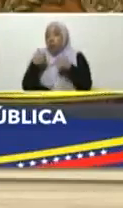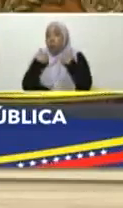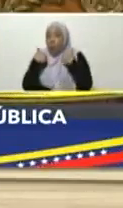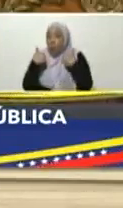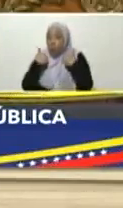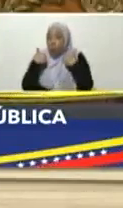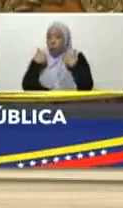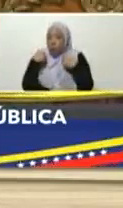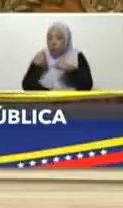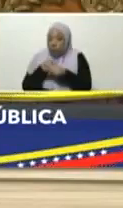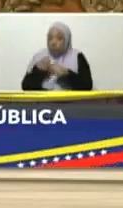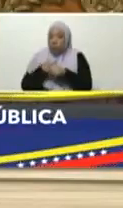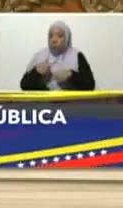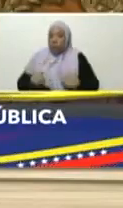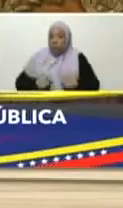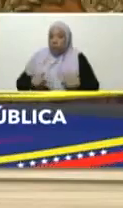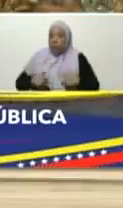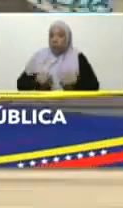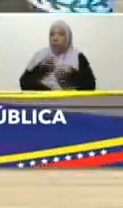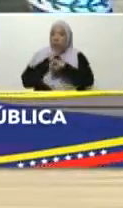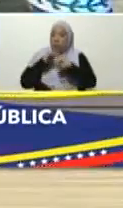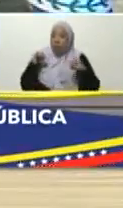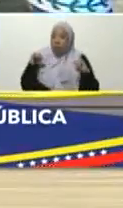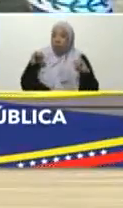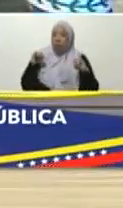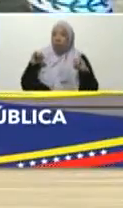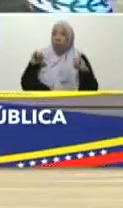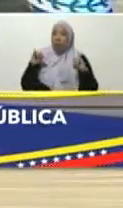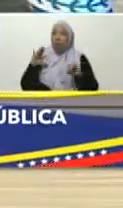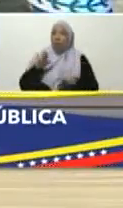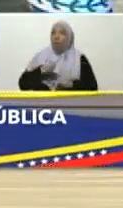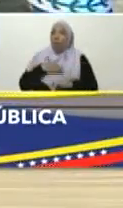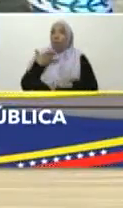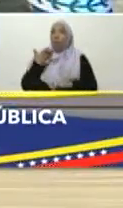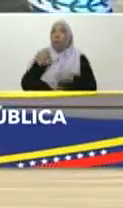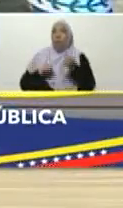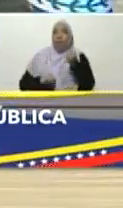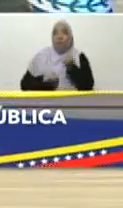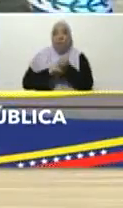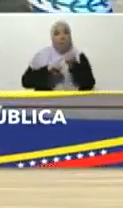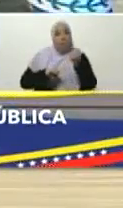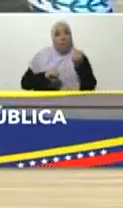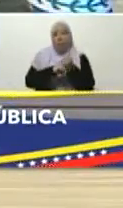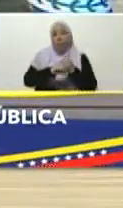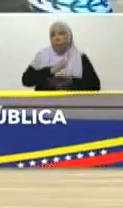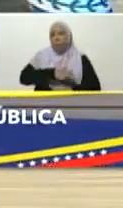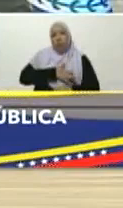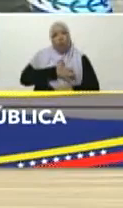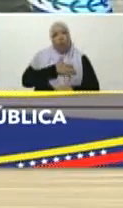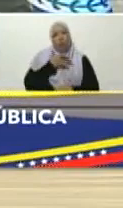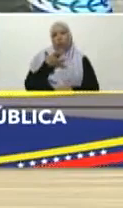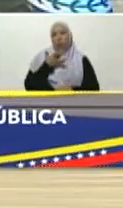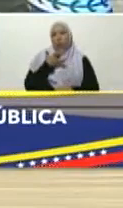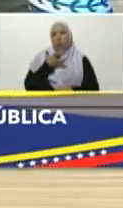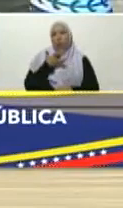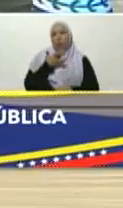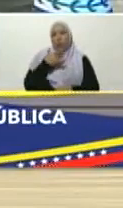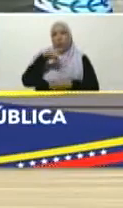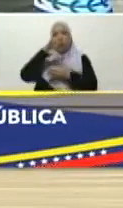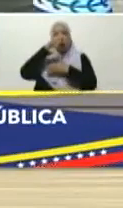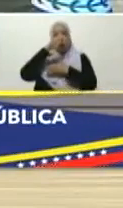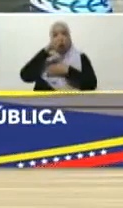para ganar la independencia, pero no podíamos conseguir el apoyo acá en las